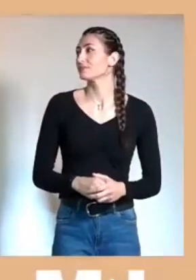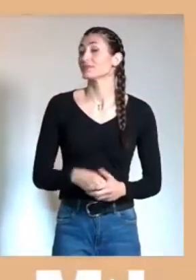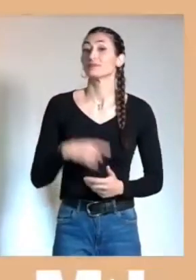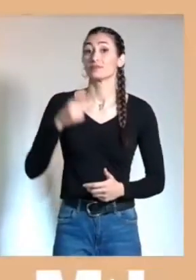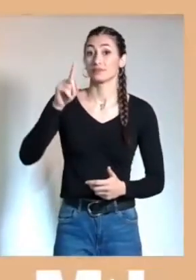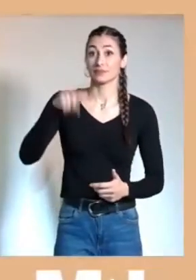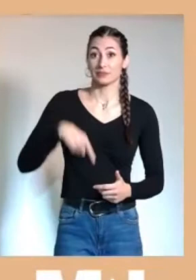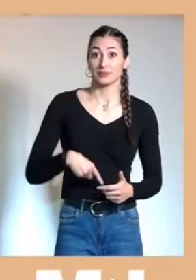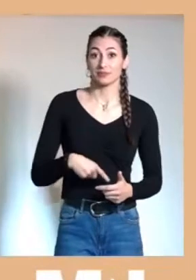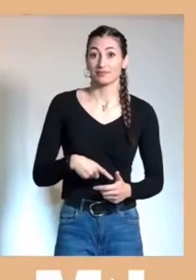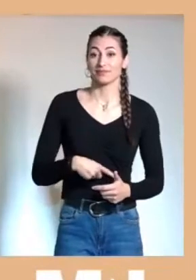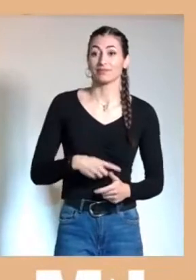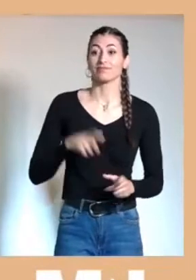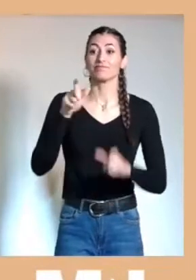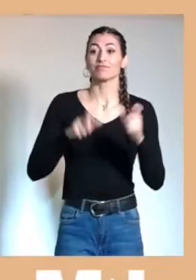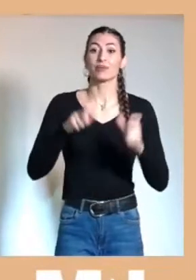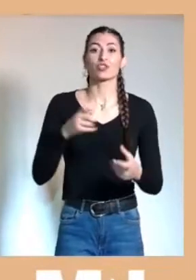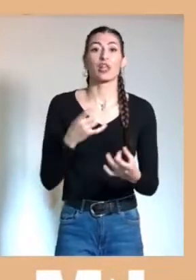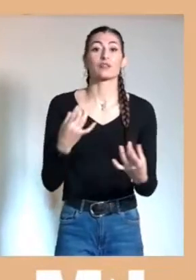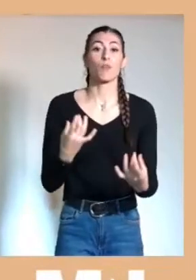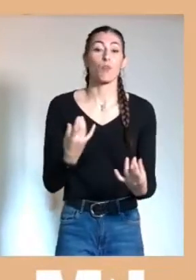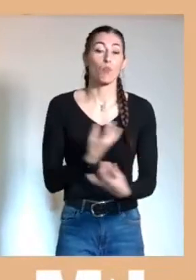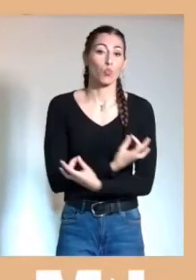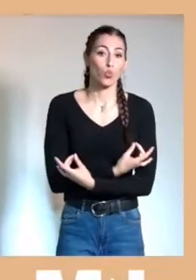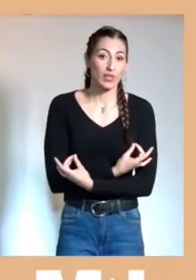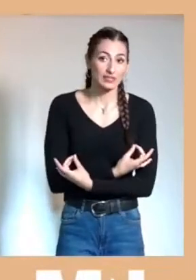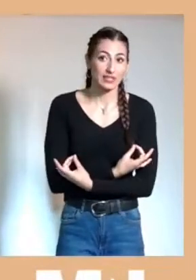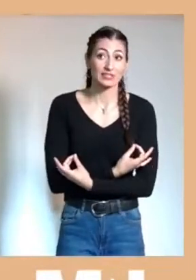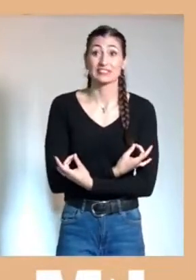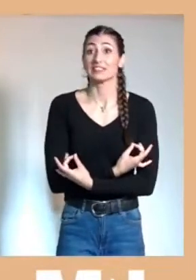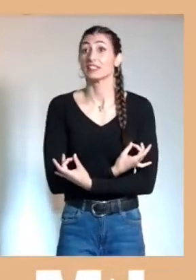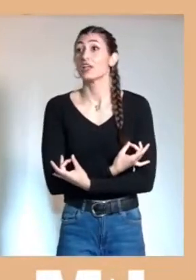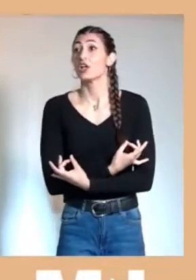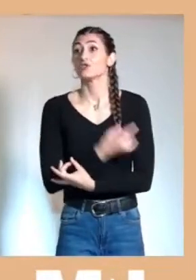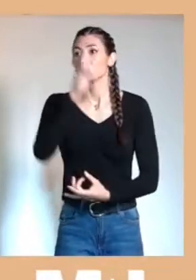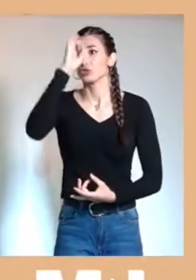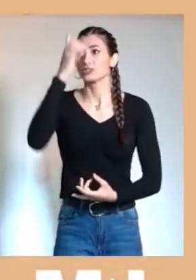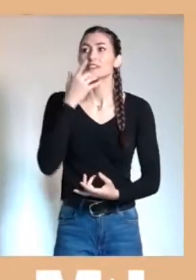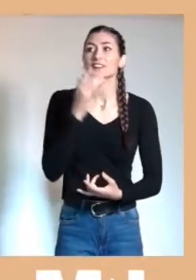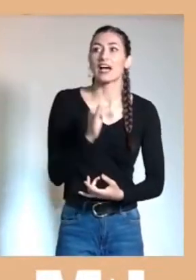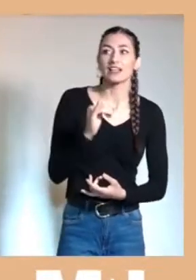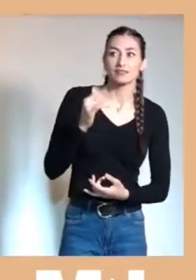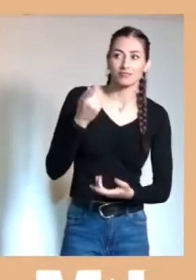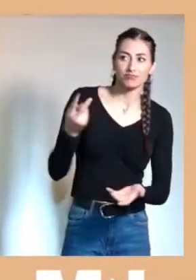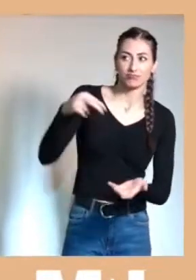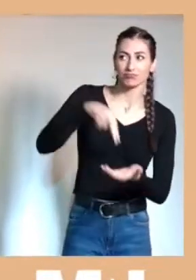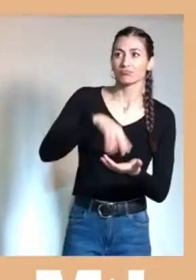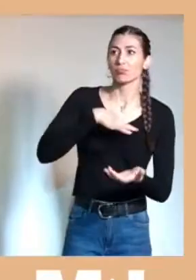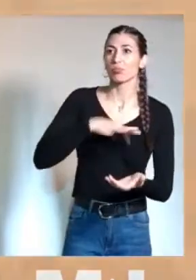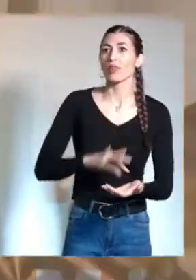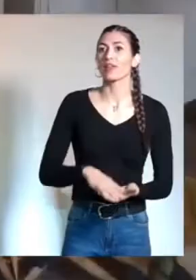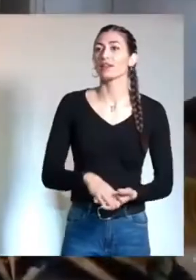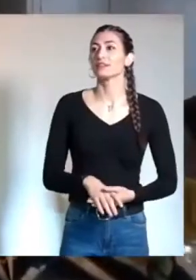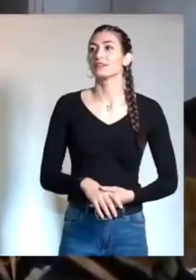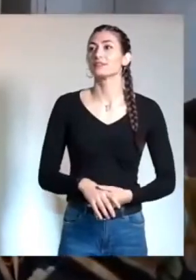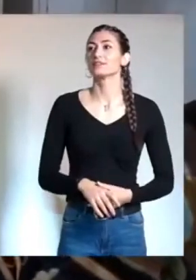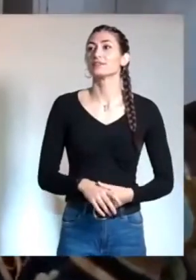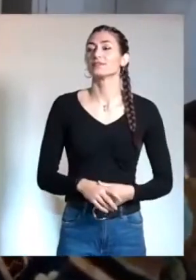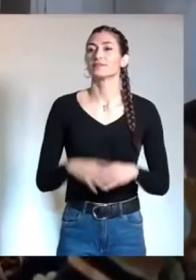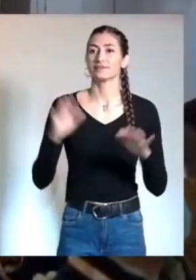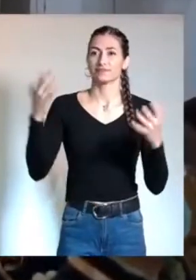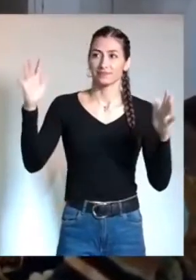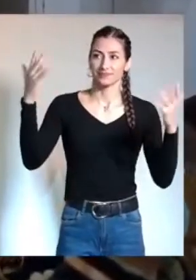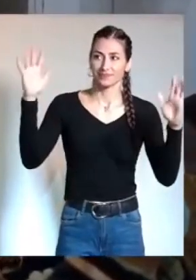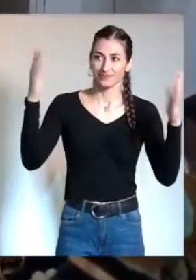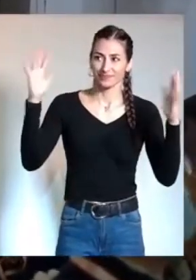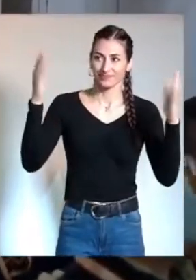Tenemos personas budistas afiliadas que no sé si están o no están. Si hay alguna persona budista, por favor, que se Mira,